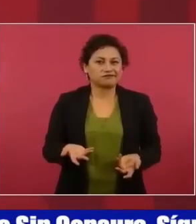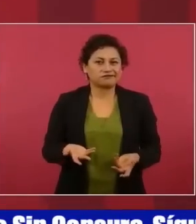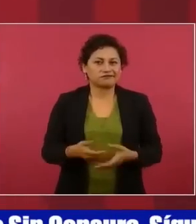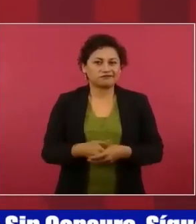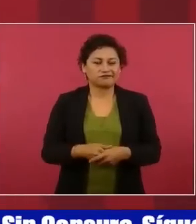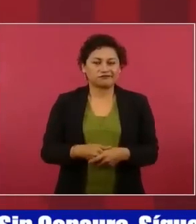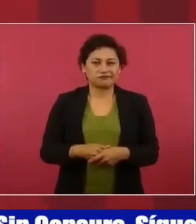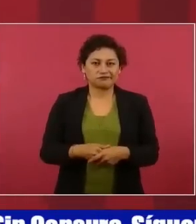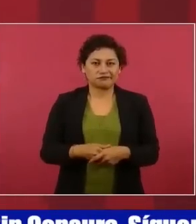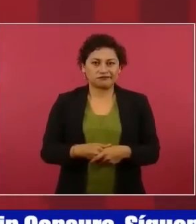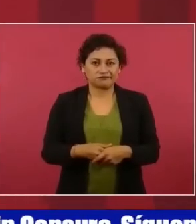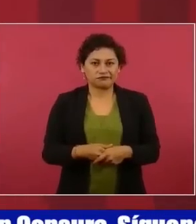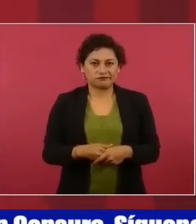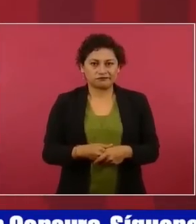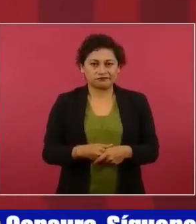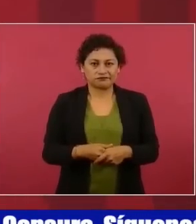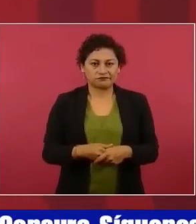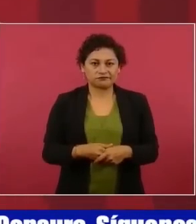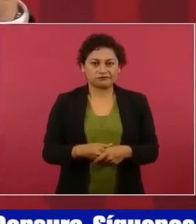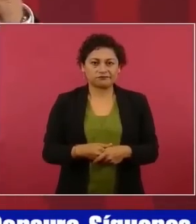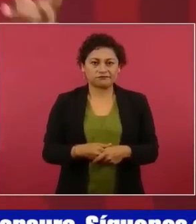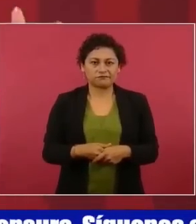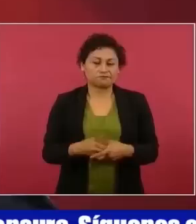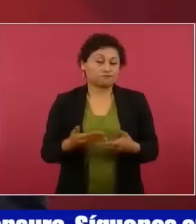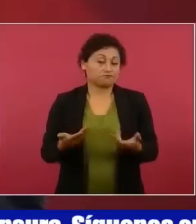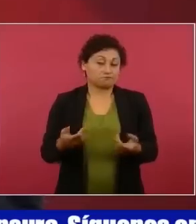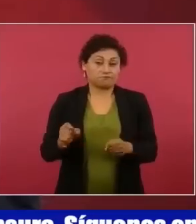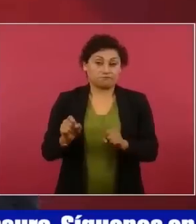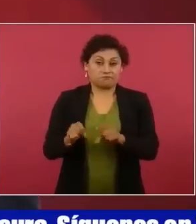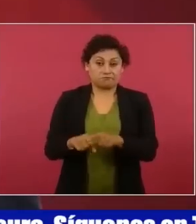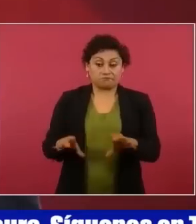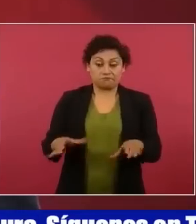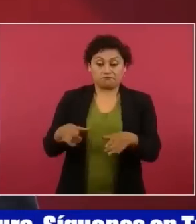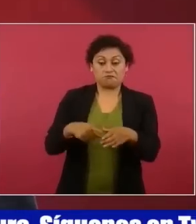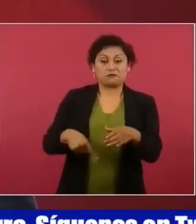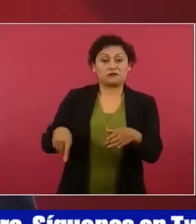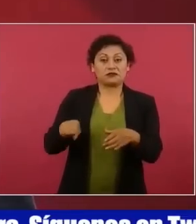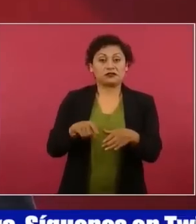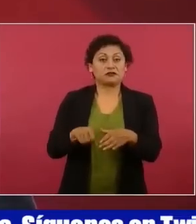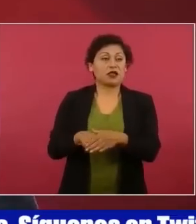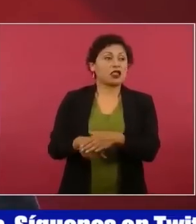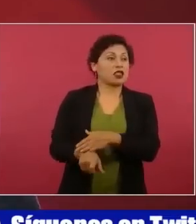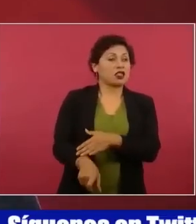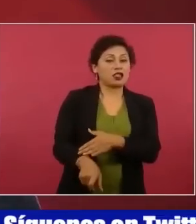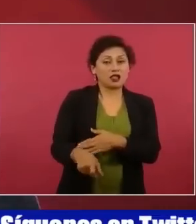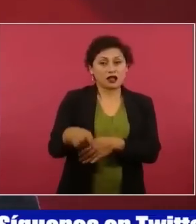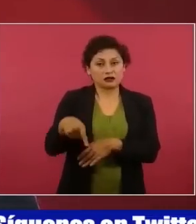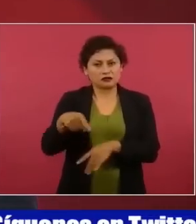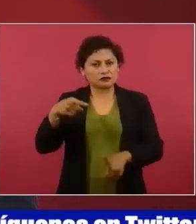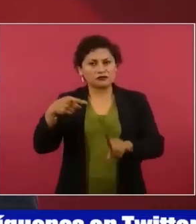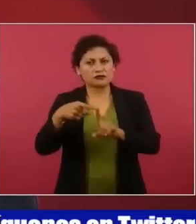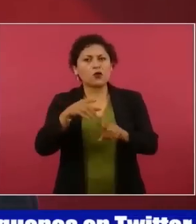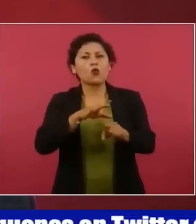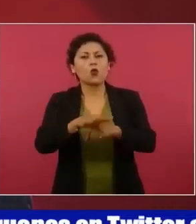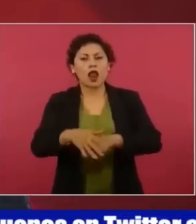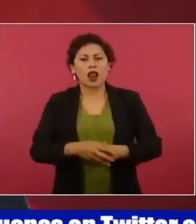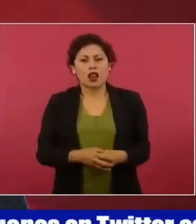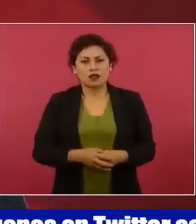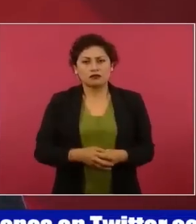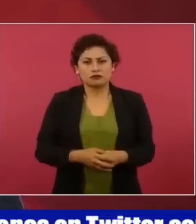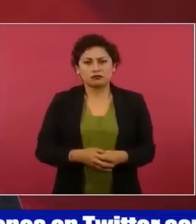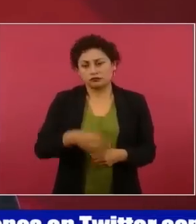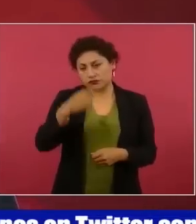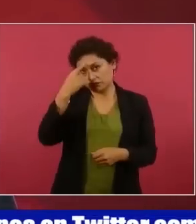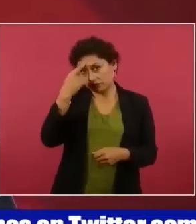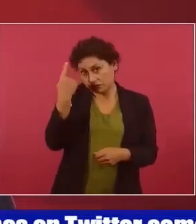se necesita de todos en el país para poder avanzar y lograr la transformación. Evidentemente, pues esto no le va a gustar a Claudio X González, como